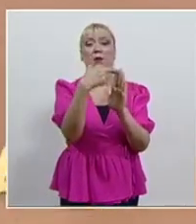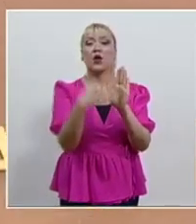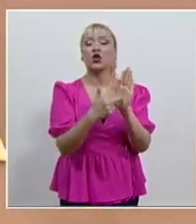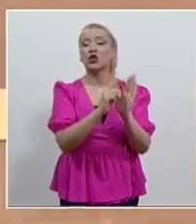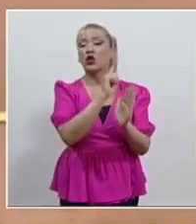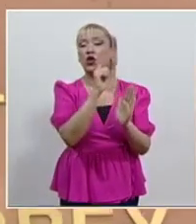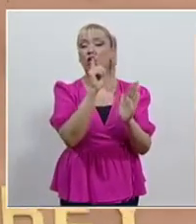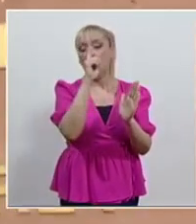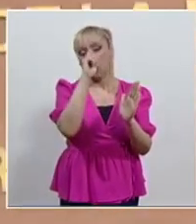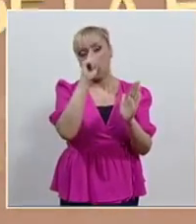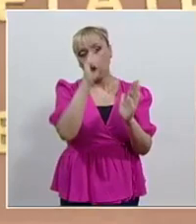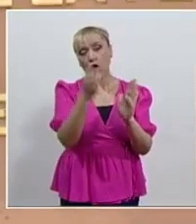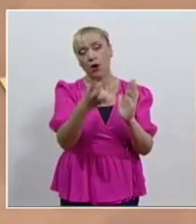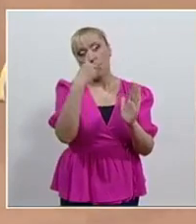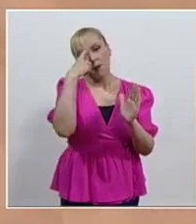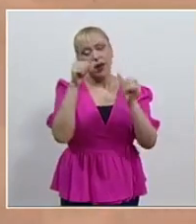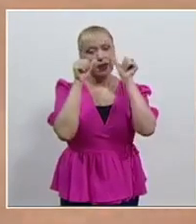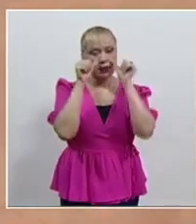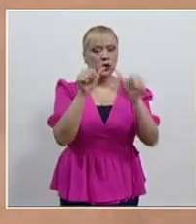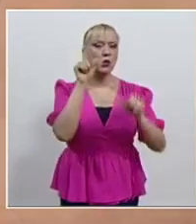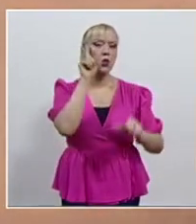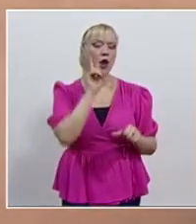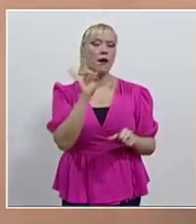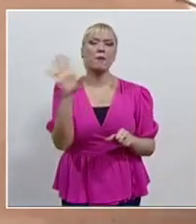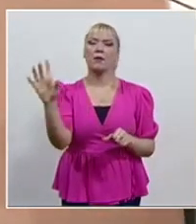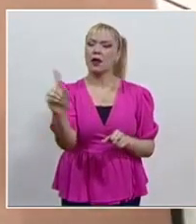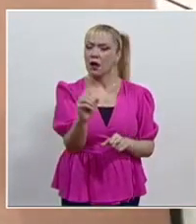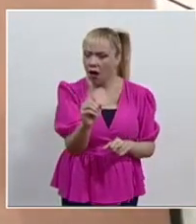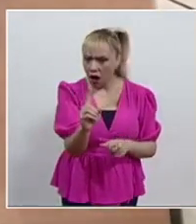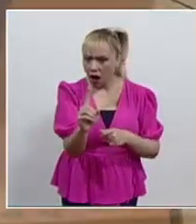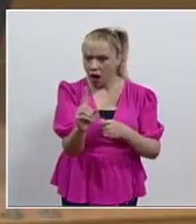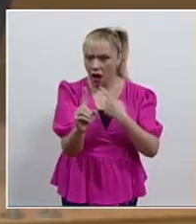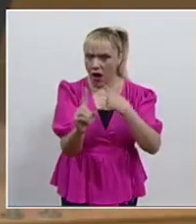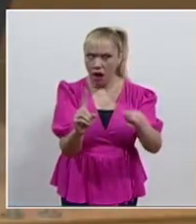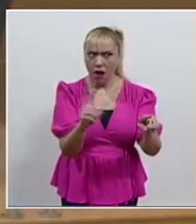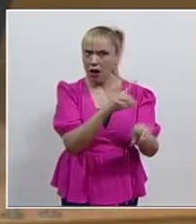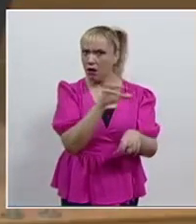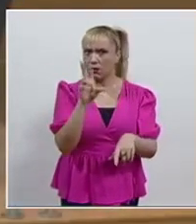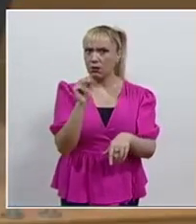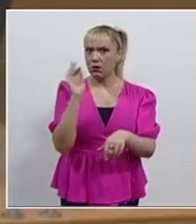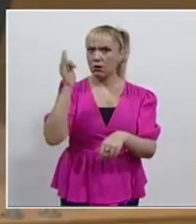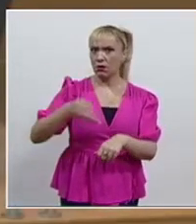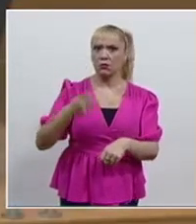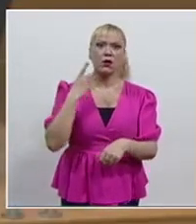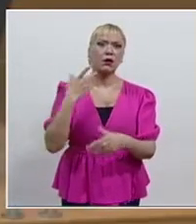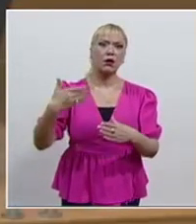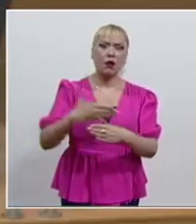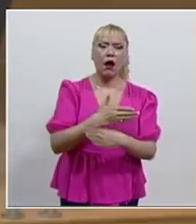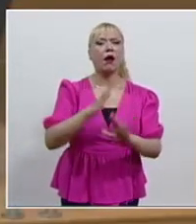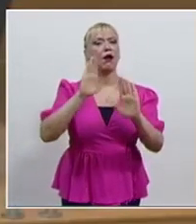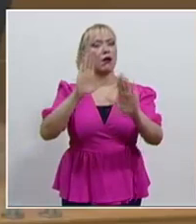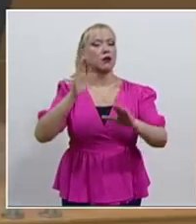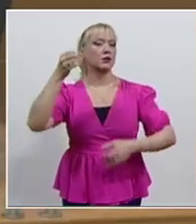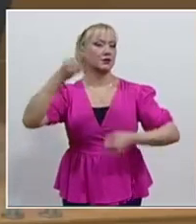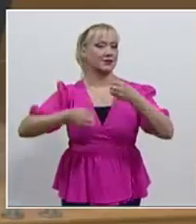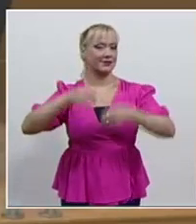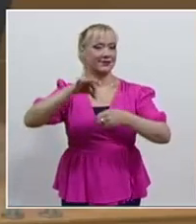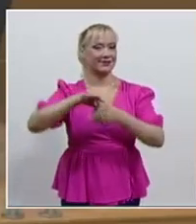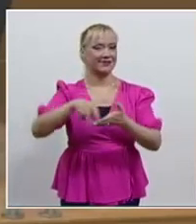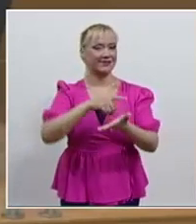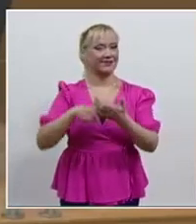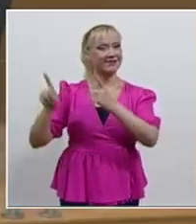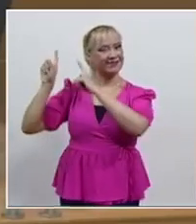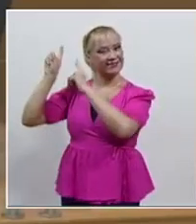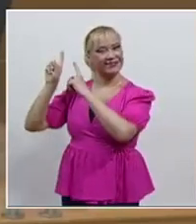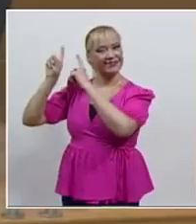violencia política contra las mujeres en razón de género, disponible de manera gratuita en el sitio web del Tribunal Electoral.